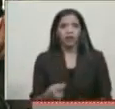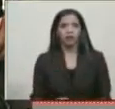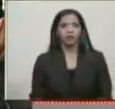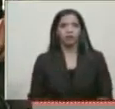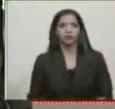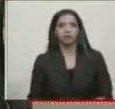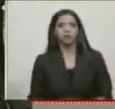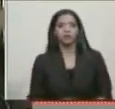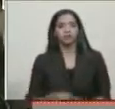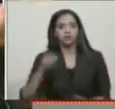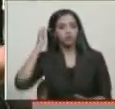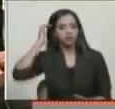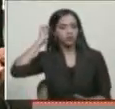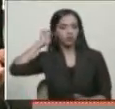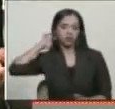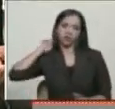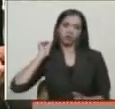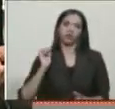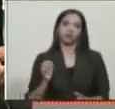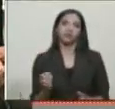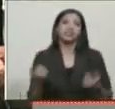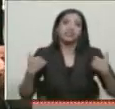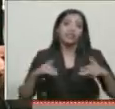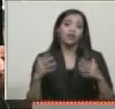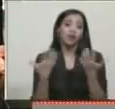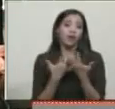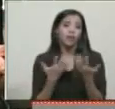el 23 de febrero, si es que van a pelear.